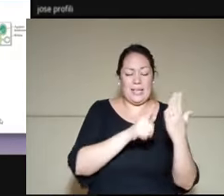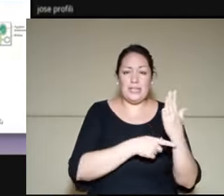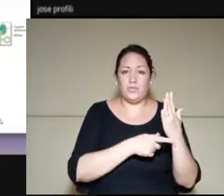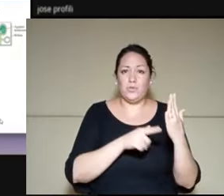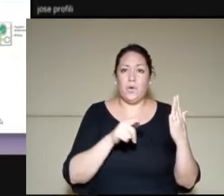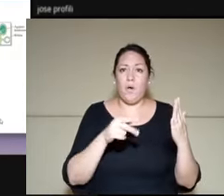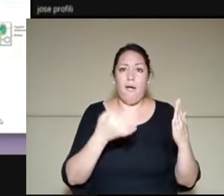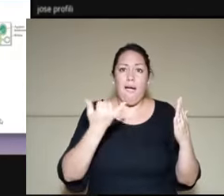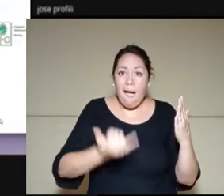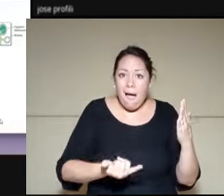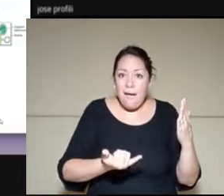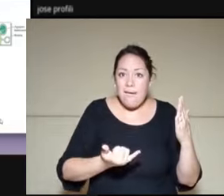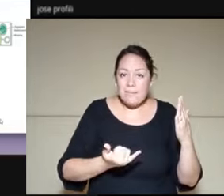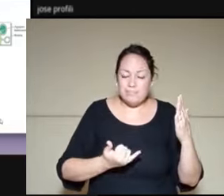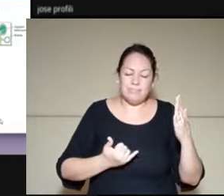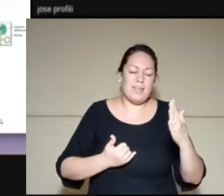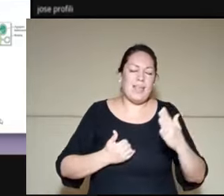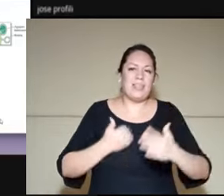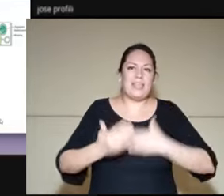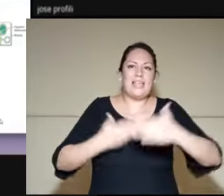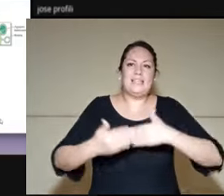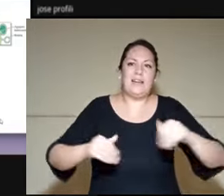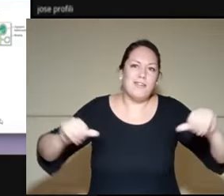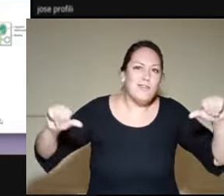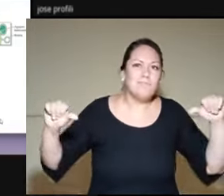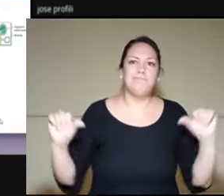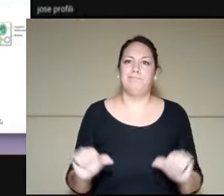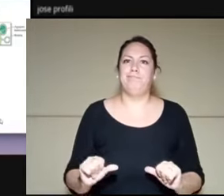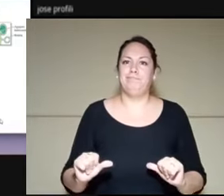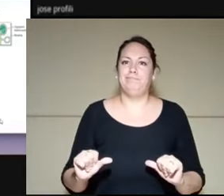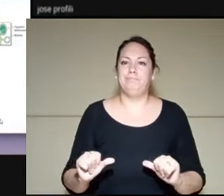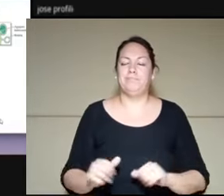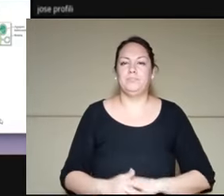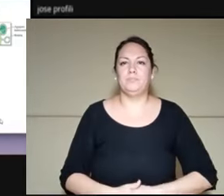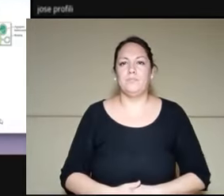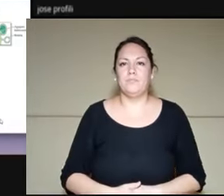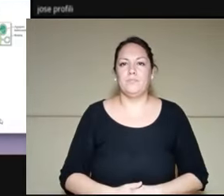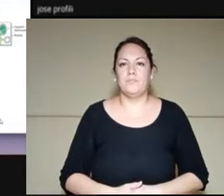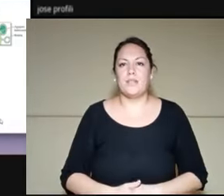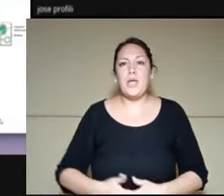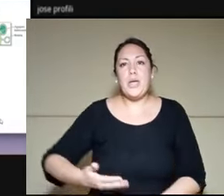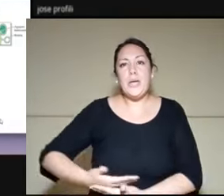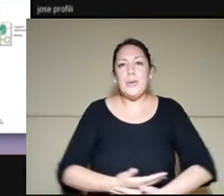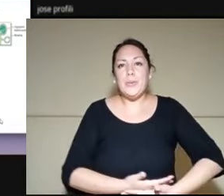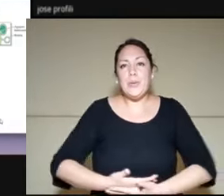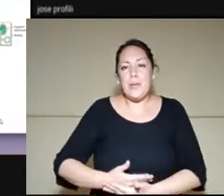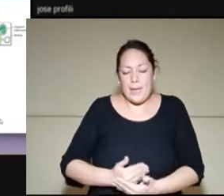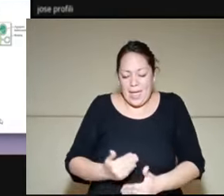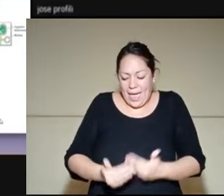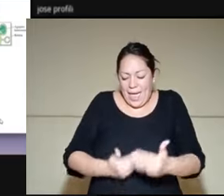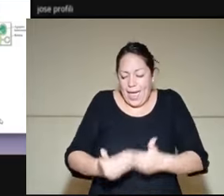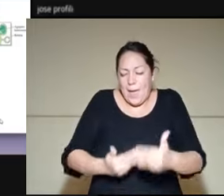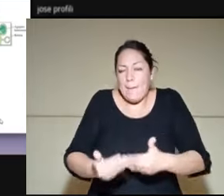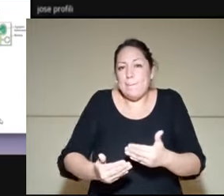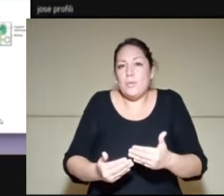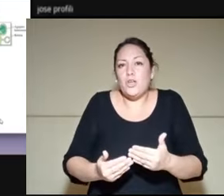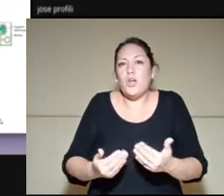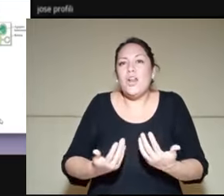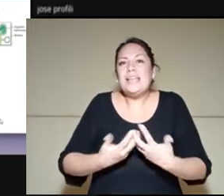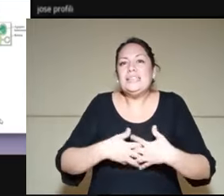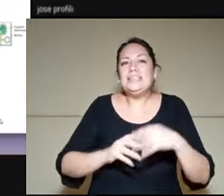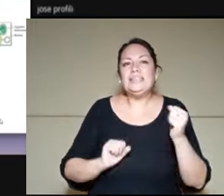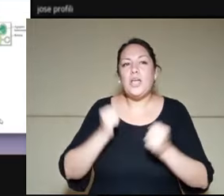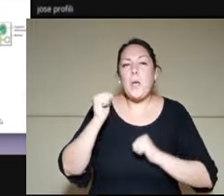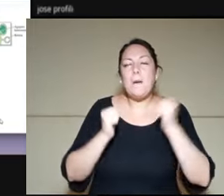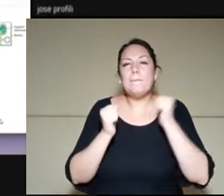desarrollo del sistema nervioso del embrión. Entonces, el embrión se empieza a desarrollar en el sistema